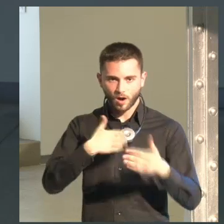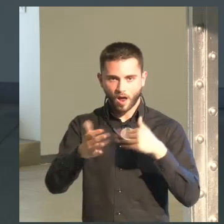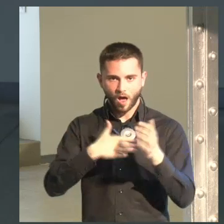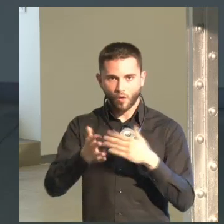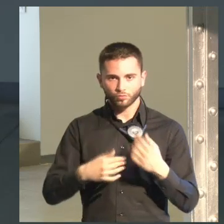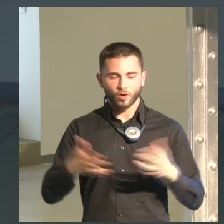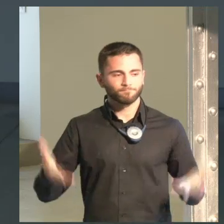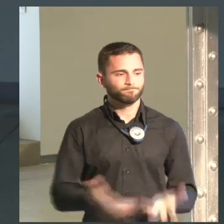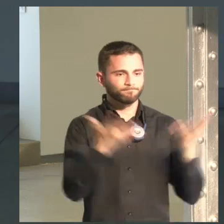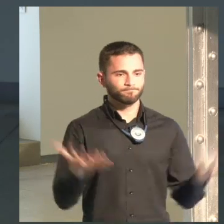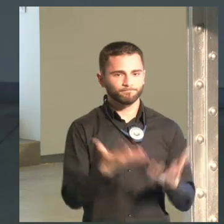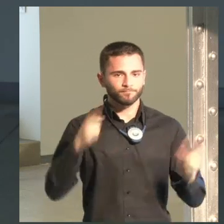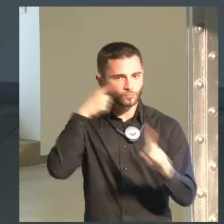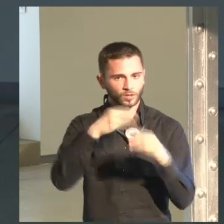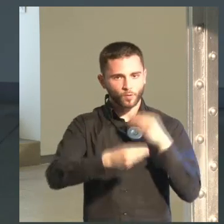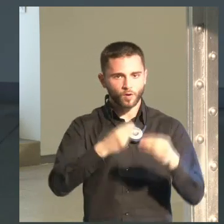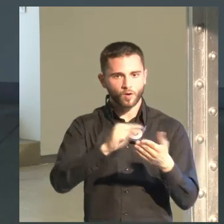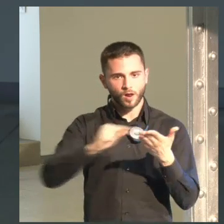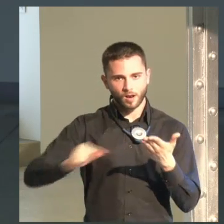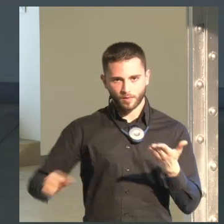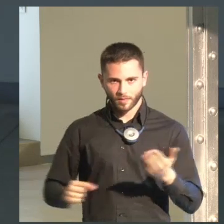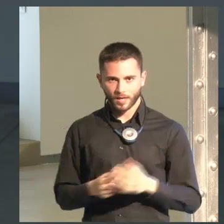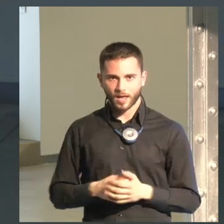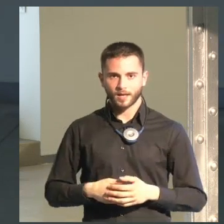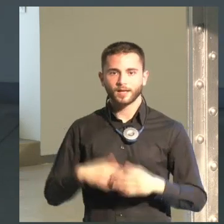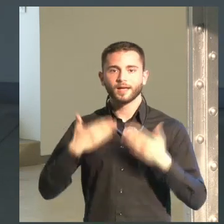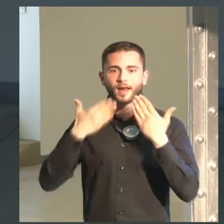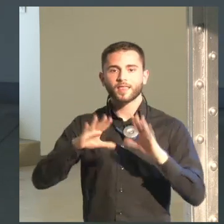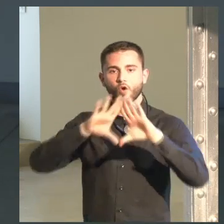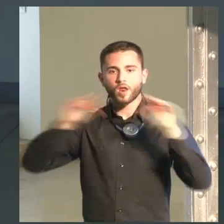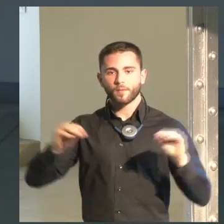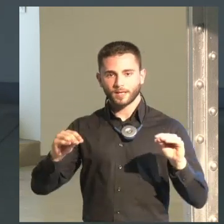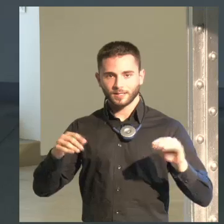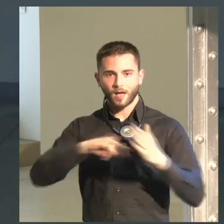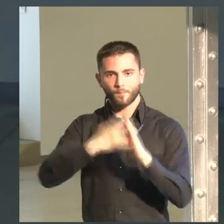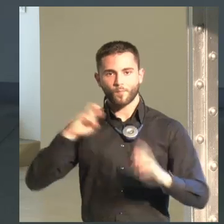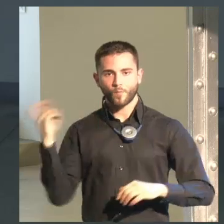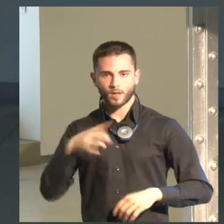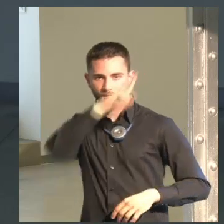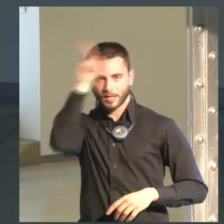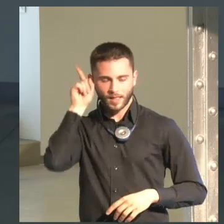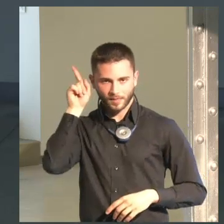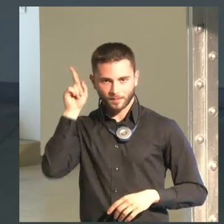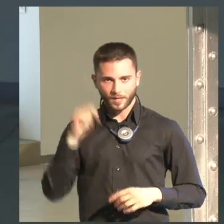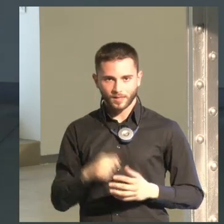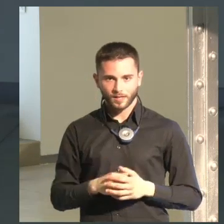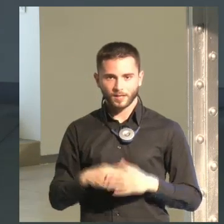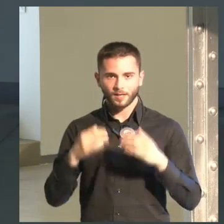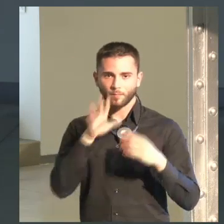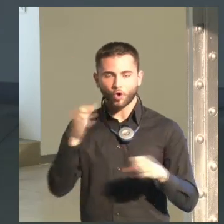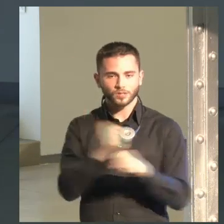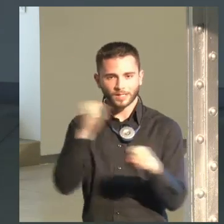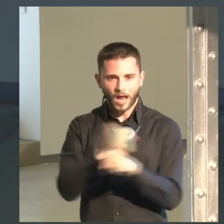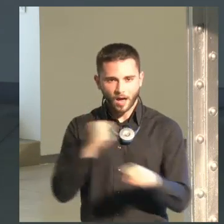hacerlo, agradecer a la Universidad Politécnica su trabajo y la coherencia que le dan al libro y esa